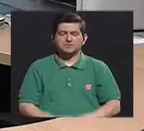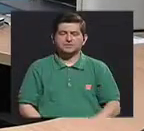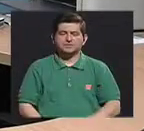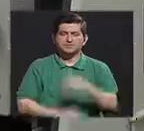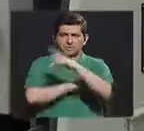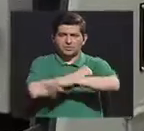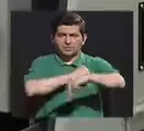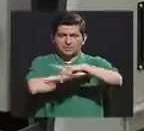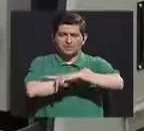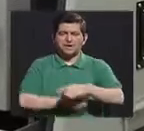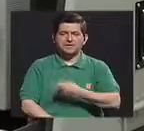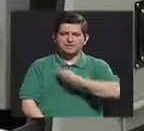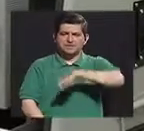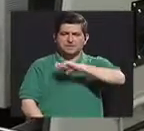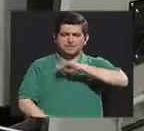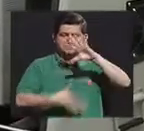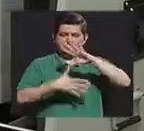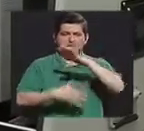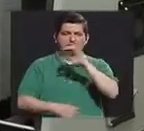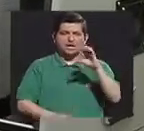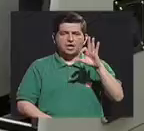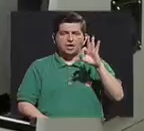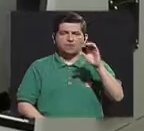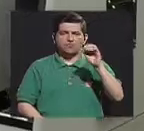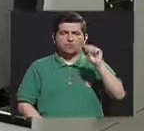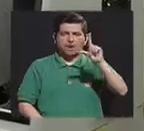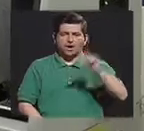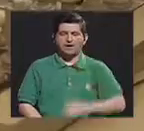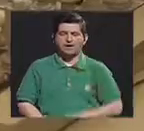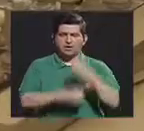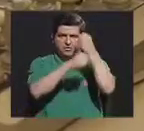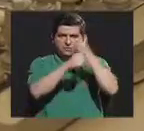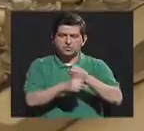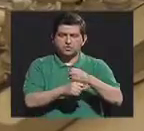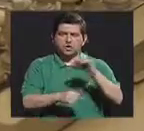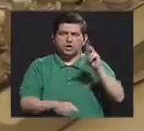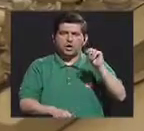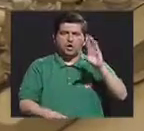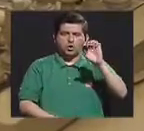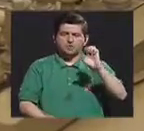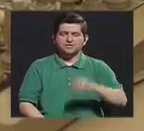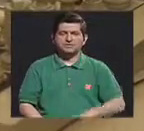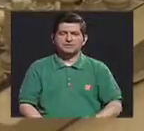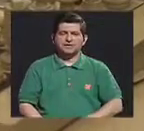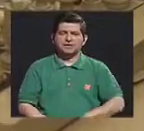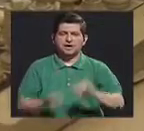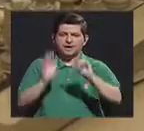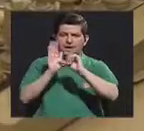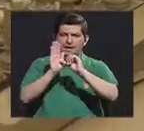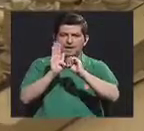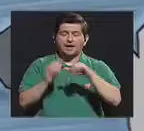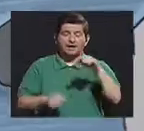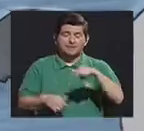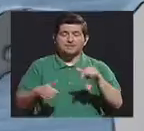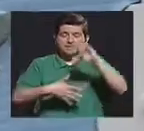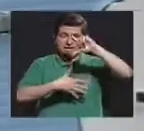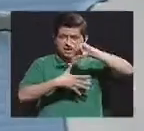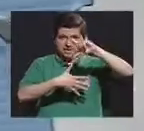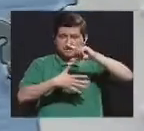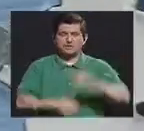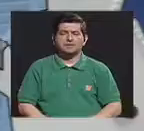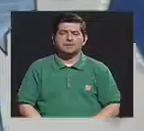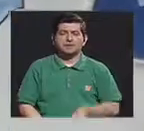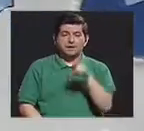iberoamericanos y de la cual que es la fundación once para américa latina principalmente este es el